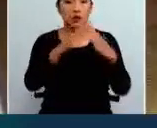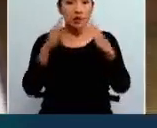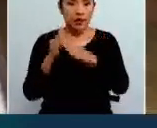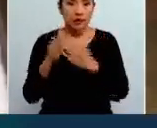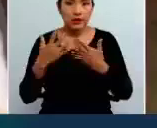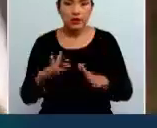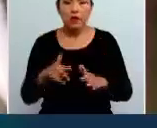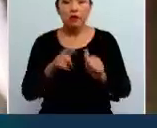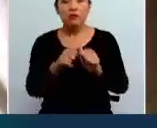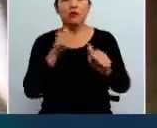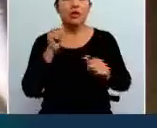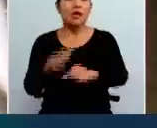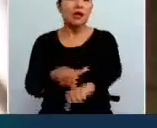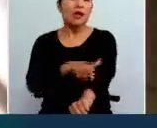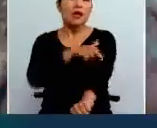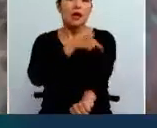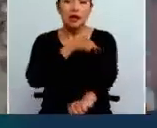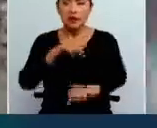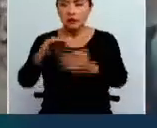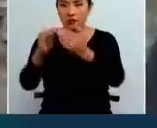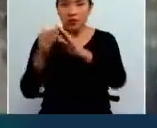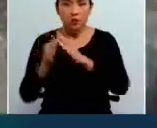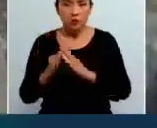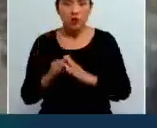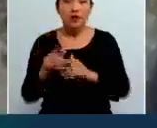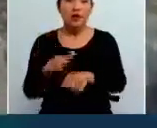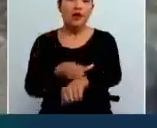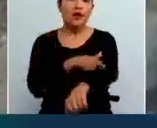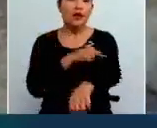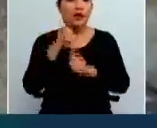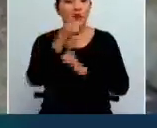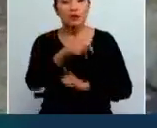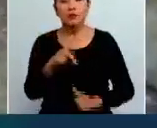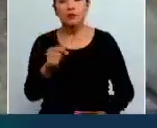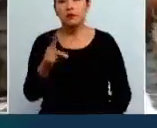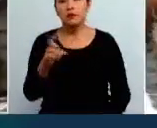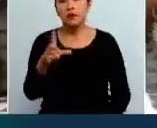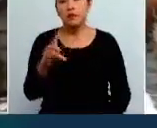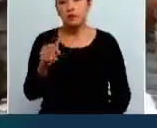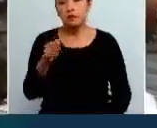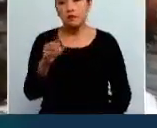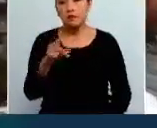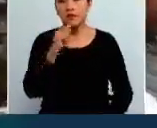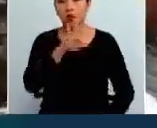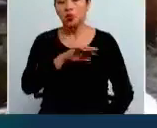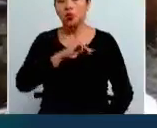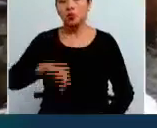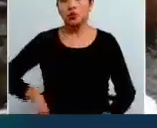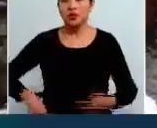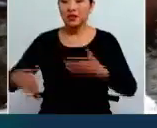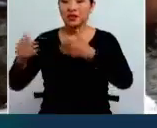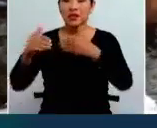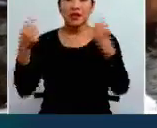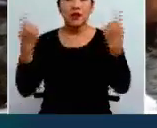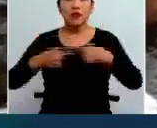alejados de la población de Moyebamba, dentro del municipio de Papelpampa, un municipio que se encuentra en la frontera con el